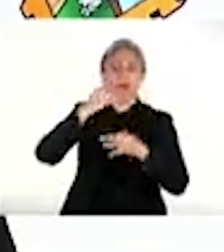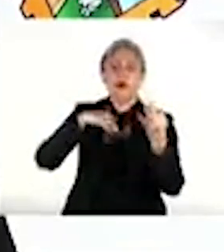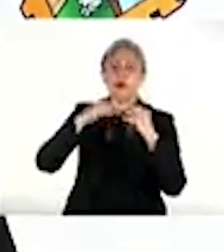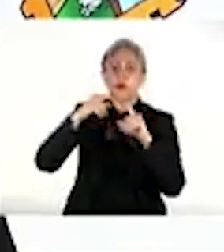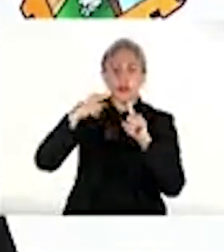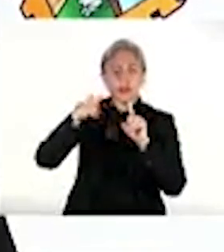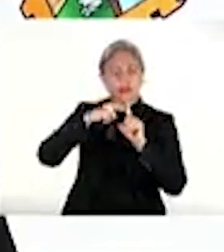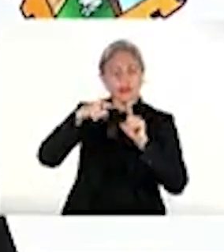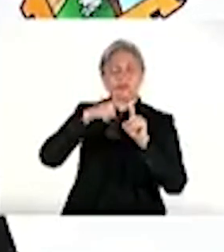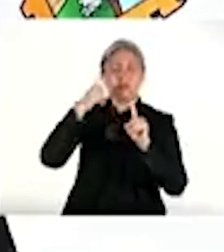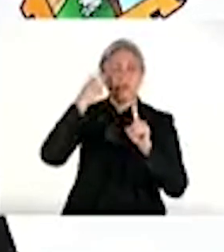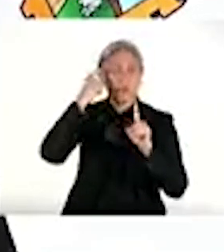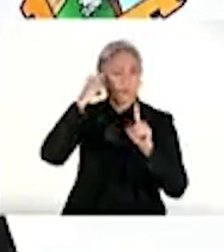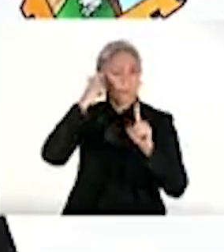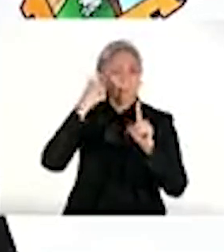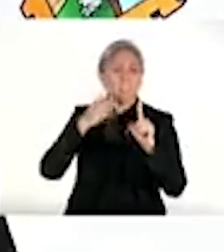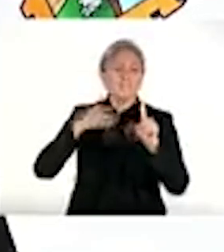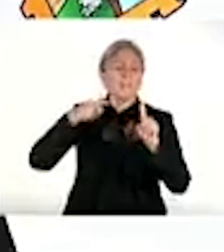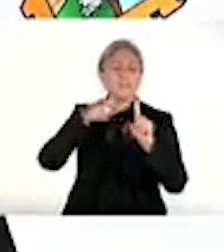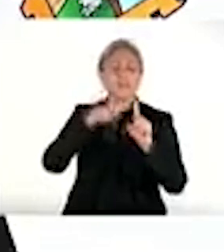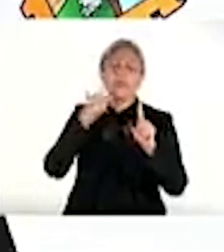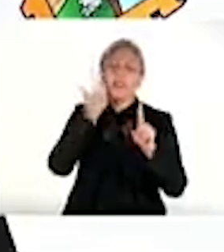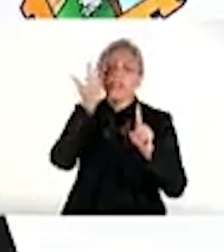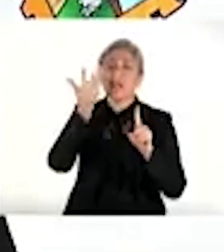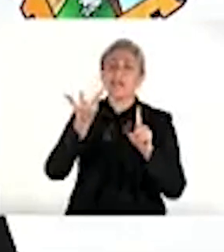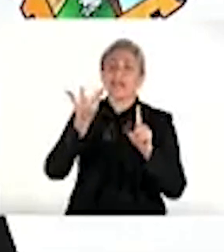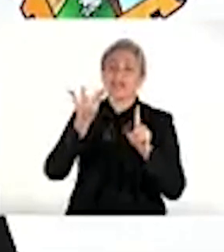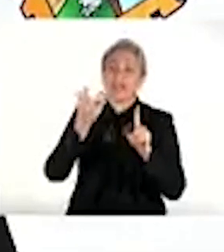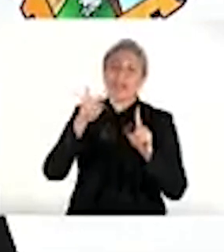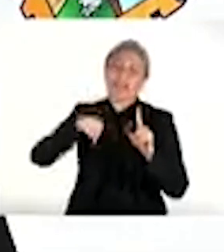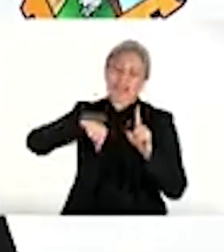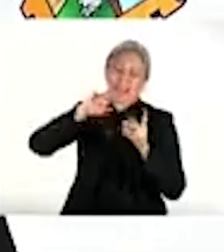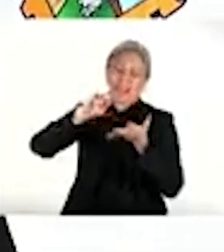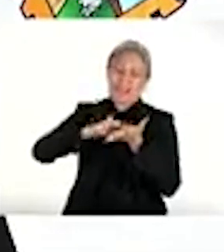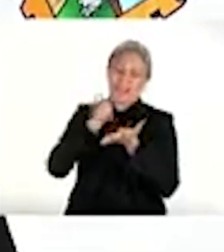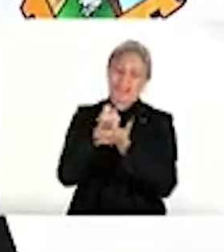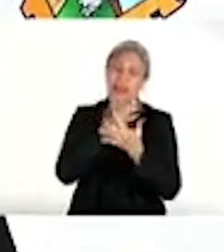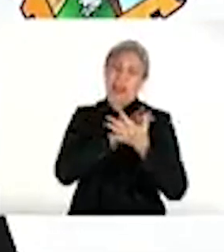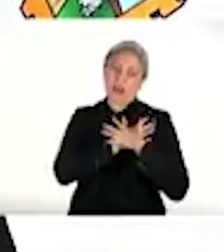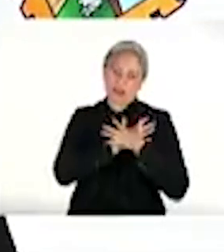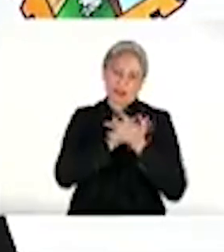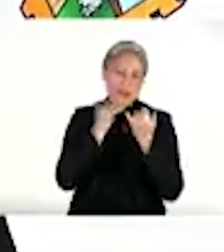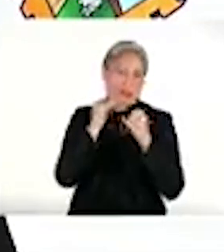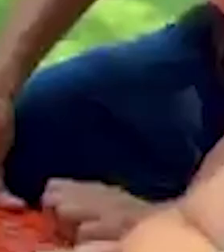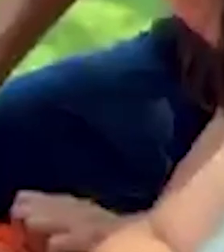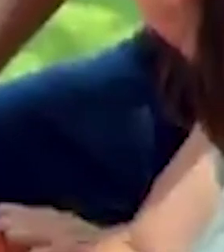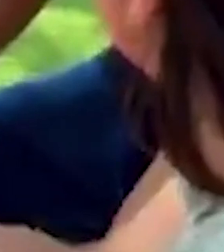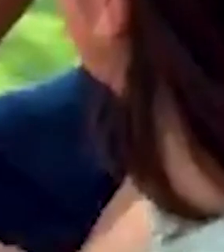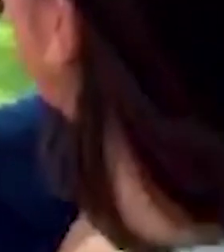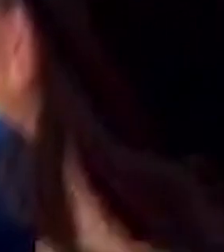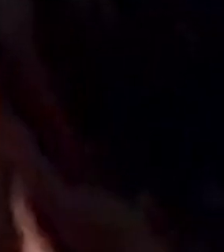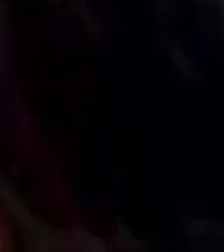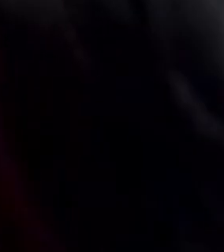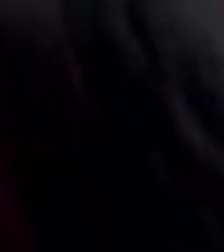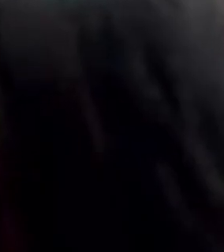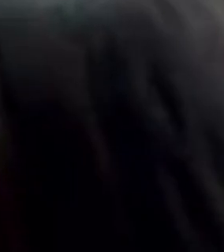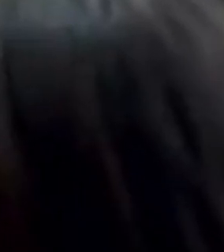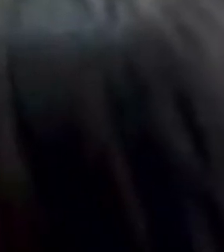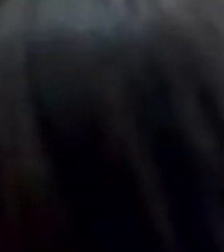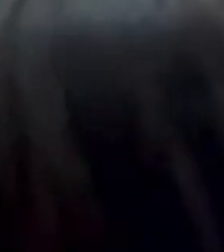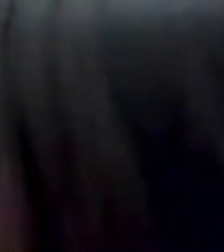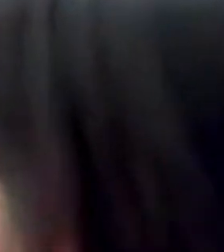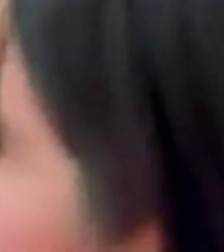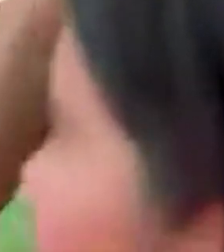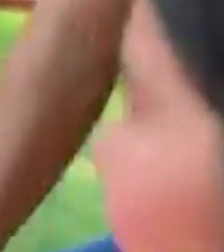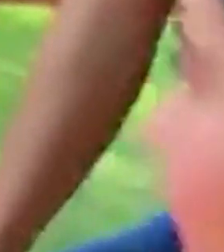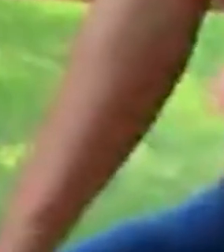claro en señalar que hoy el trato desde la rectoría que él encabeza es abierto y respetuoso, y que esa fue una de las demandas